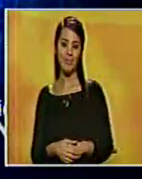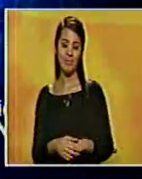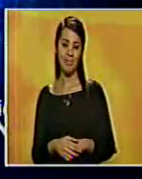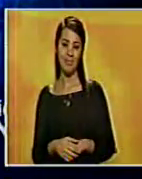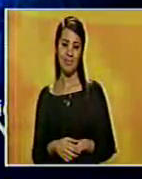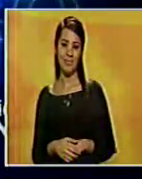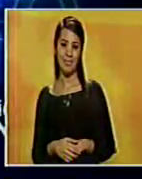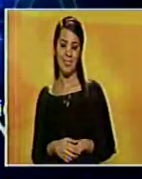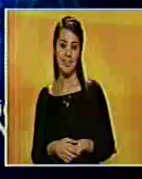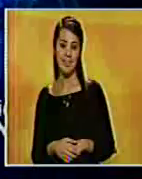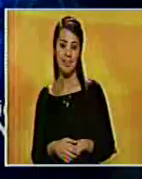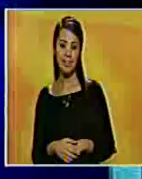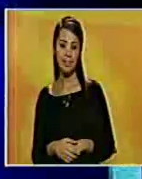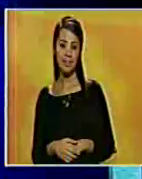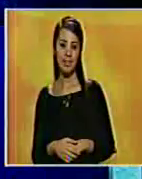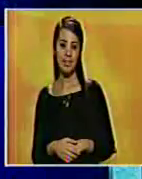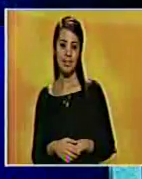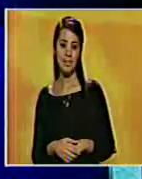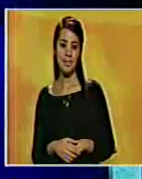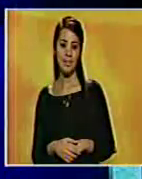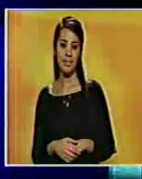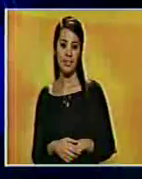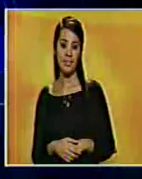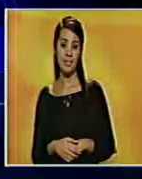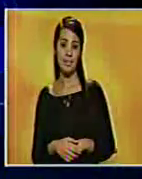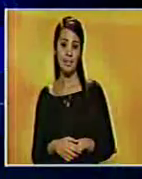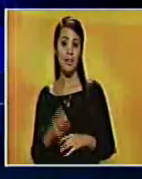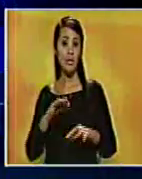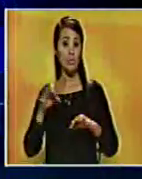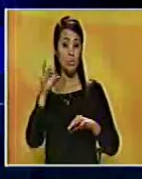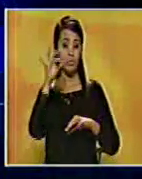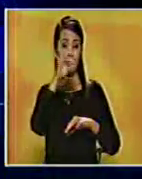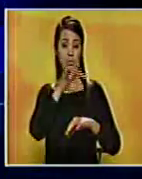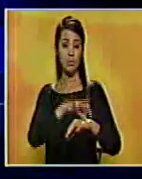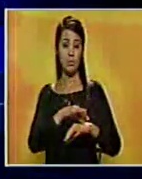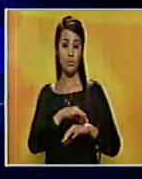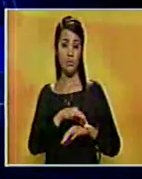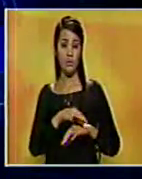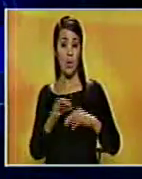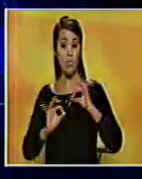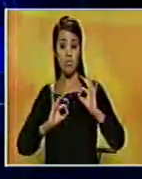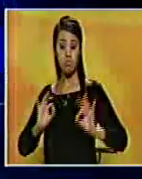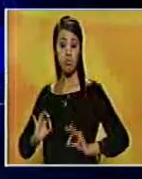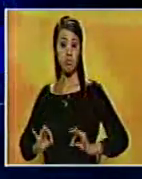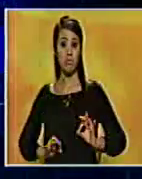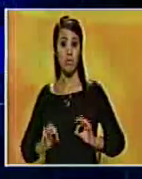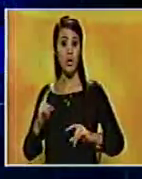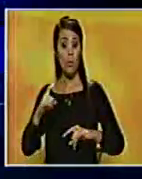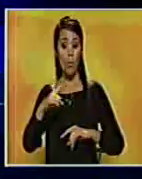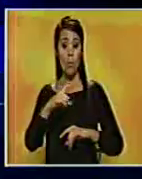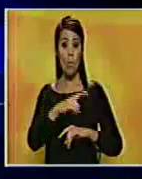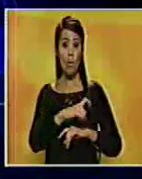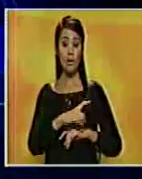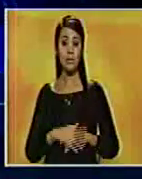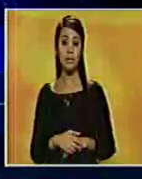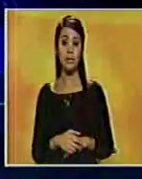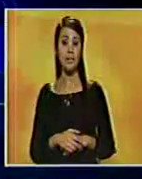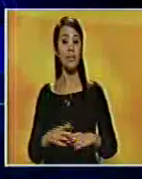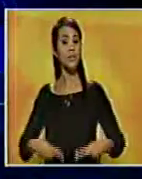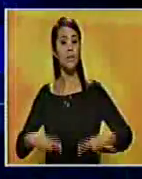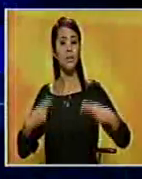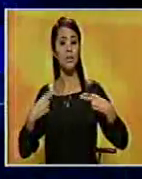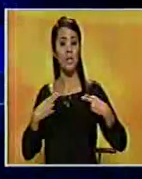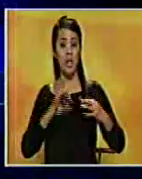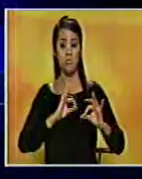no cuando una hembra del mosquito anopheles está infectada por el parásito plasmodium pica a un ser humano le